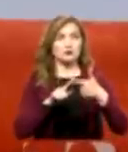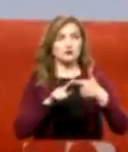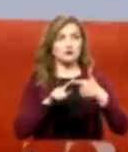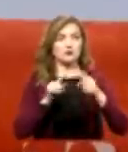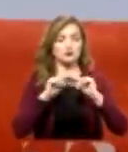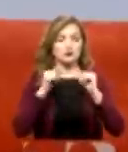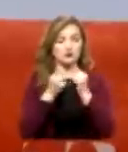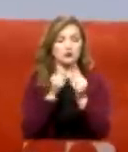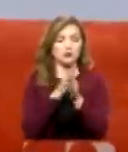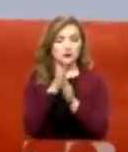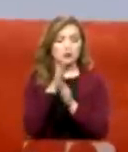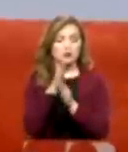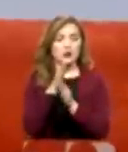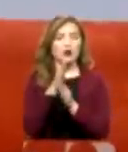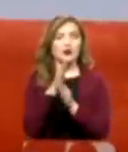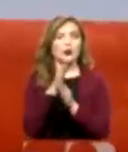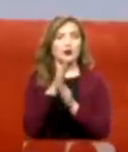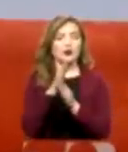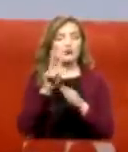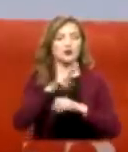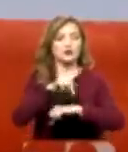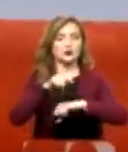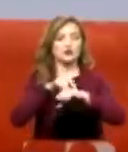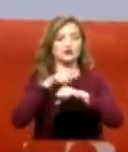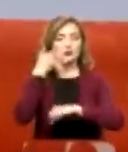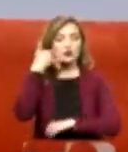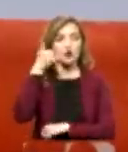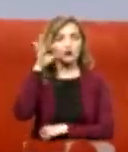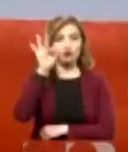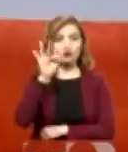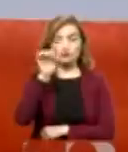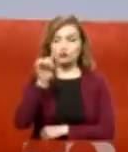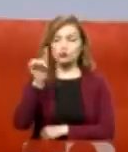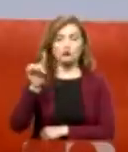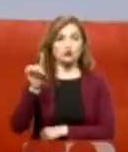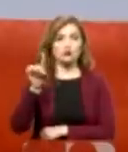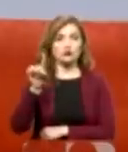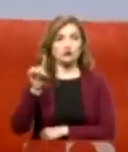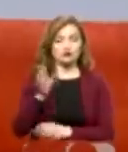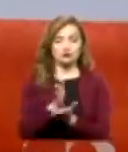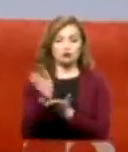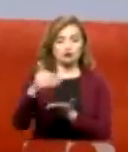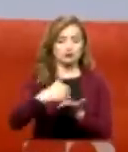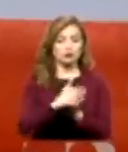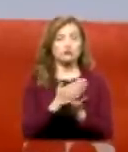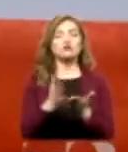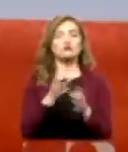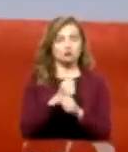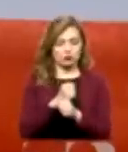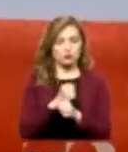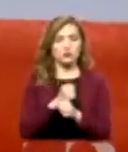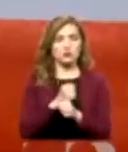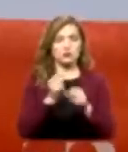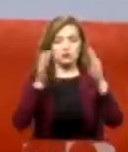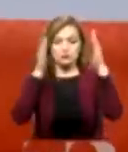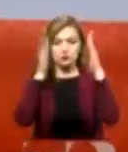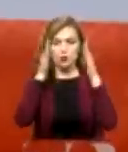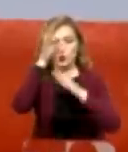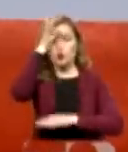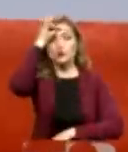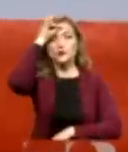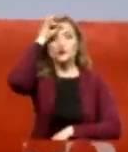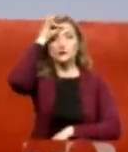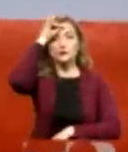están especializadas 24/7. Puedes llamar al 911. Canales existen. Incluso si es que uno se va a hacer atender ante un